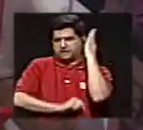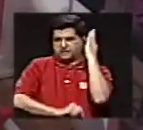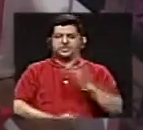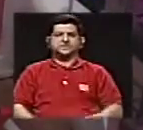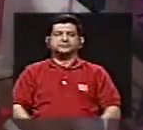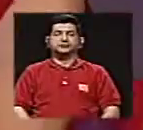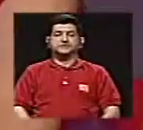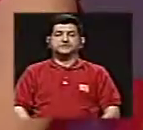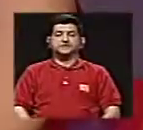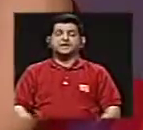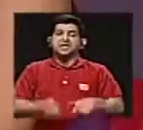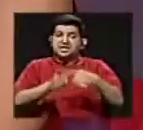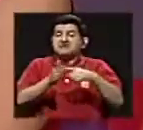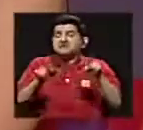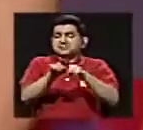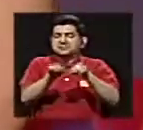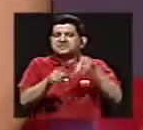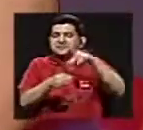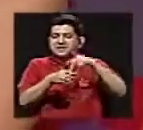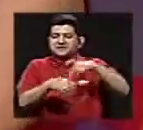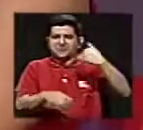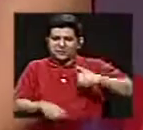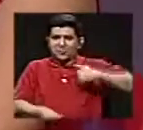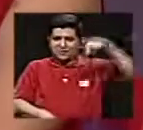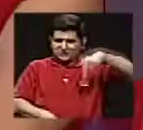femeninas y ocasionalmente masculinas, como hoy.